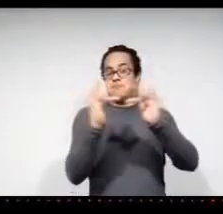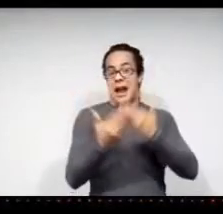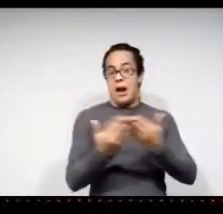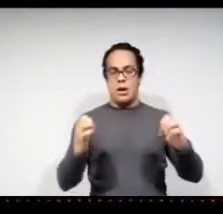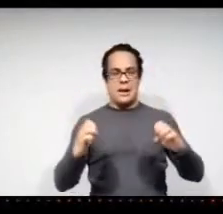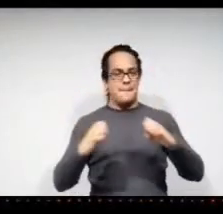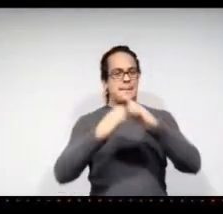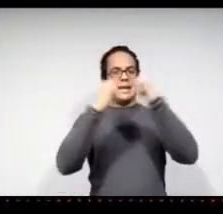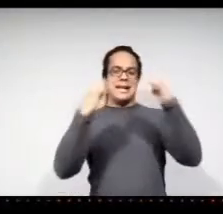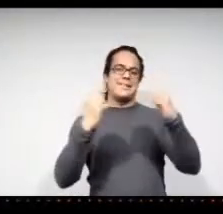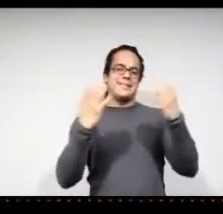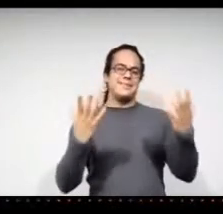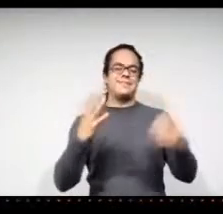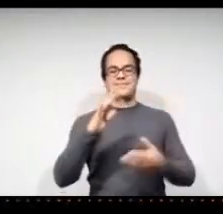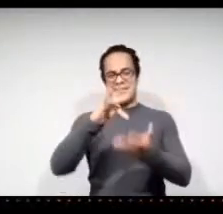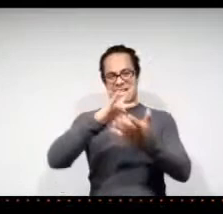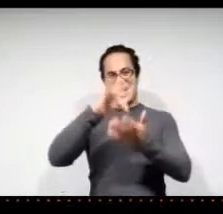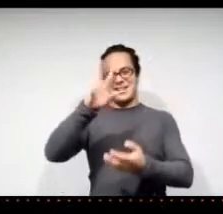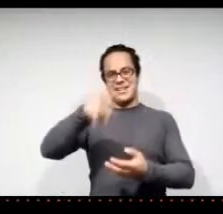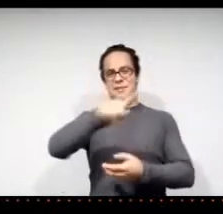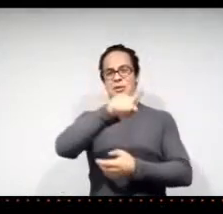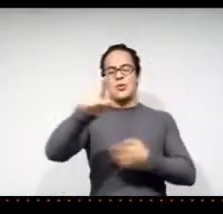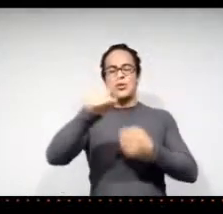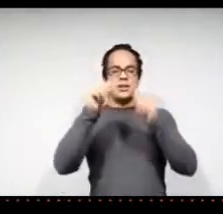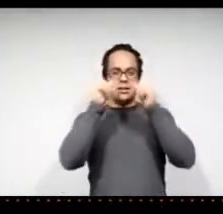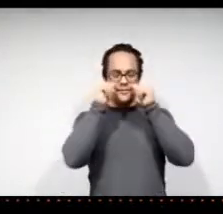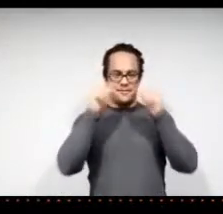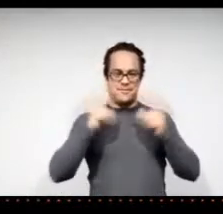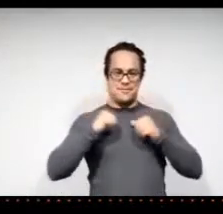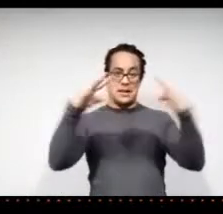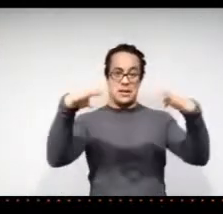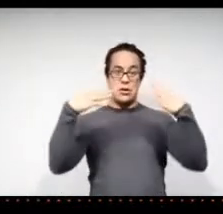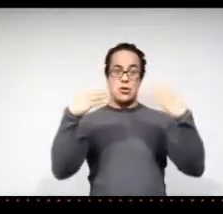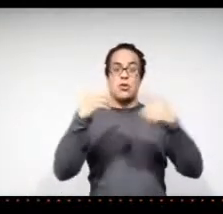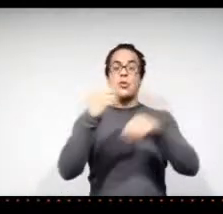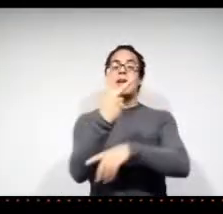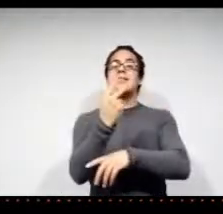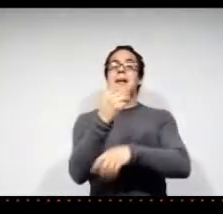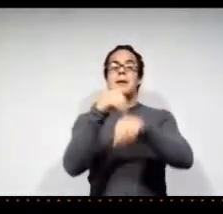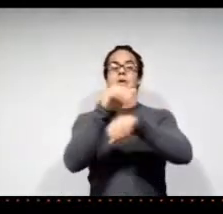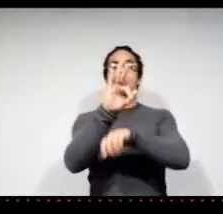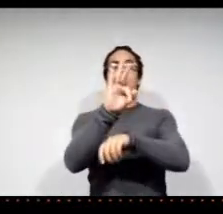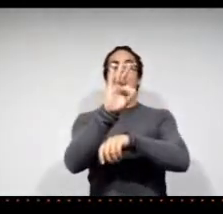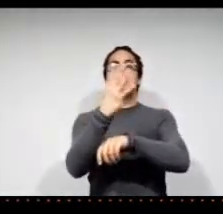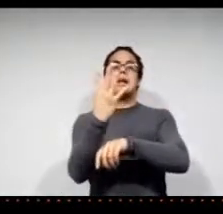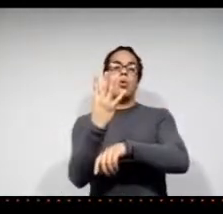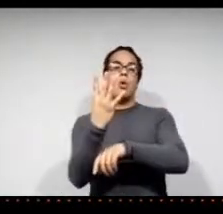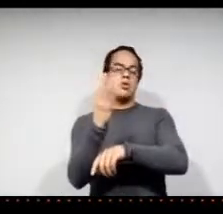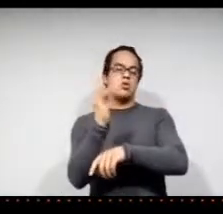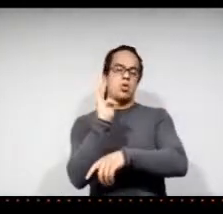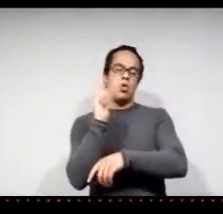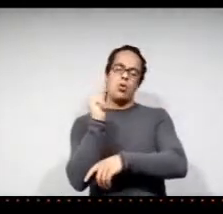doy muchísimas gracias a quienes nos escucharon por Canal 44 y espero